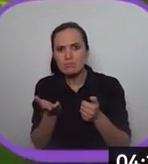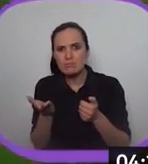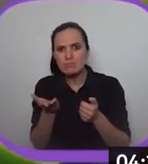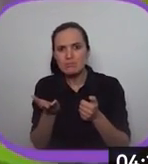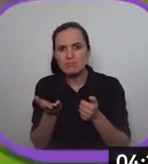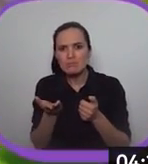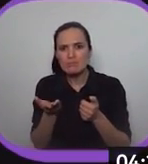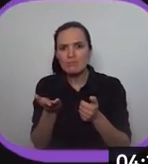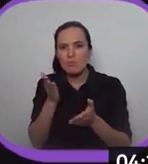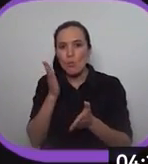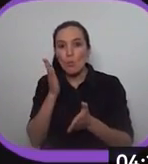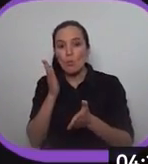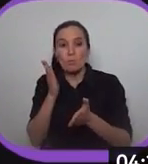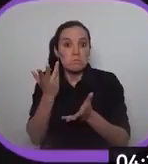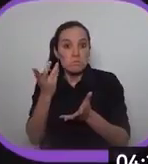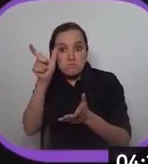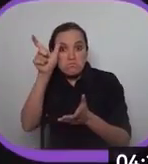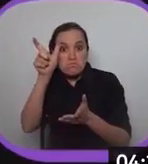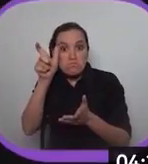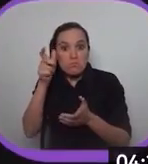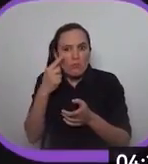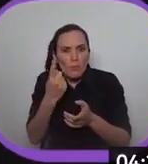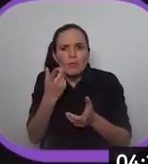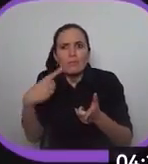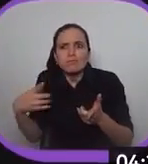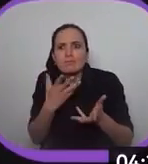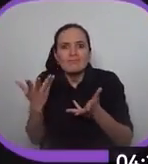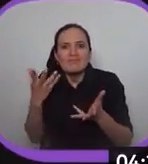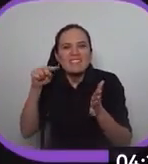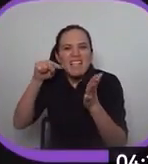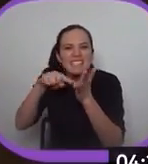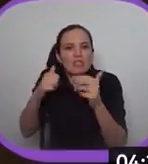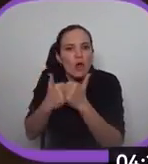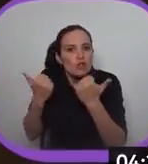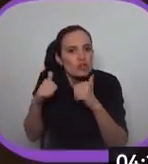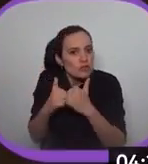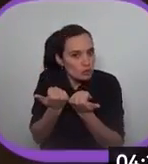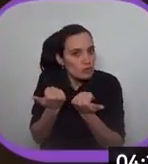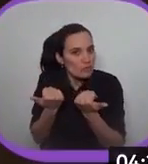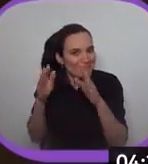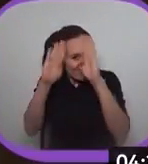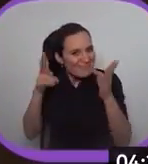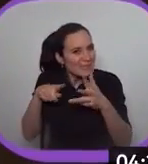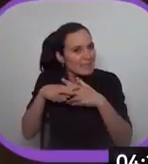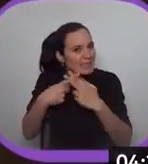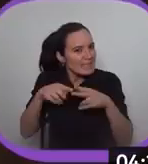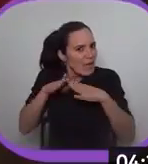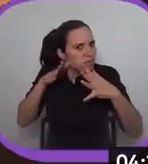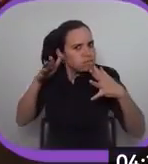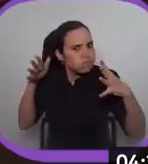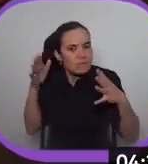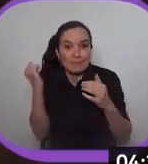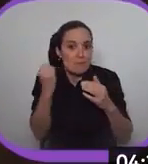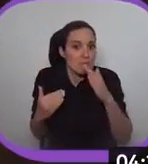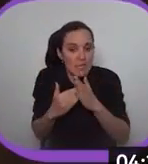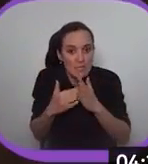¿Qué están haciendo? Vimos un Moby. Es un... Explícaselo. Un centro de comando Mobius. Es un taller móvil